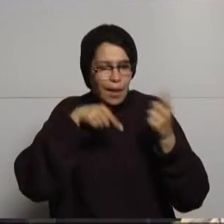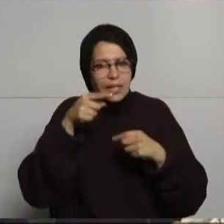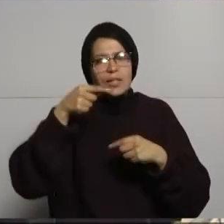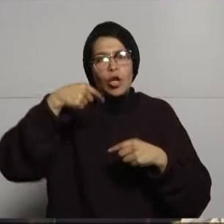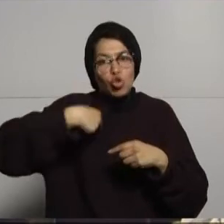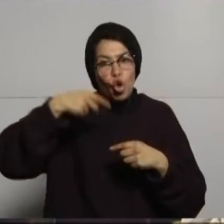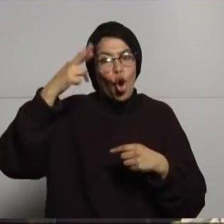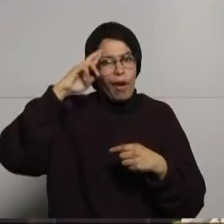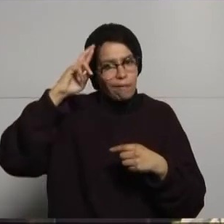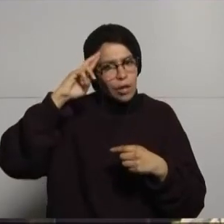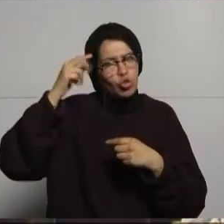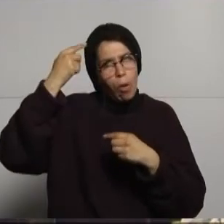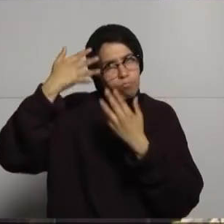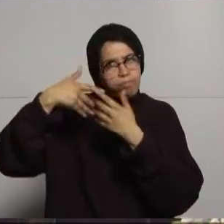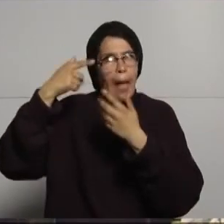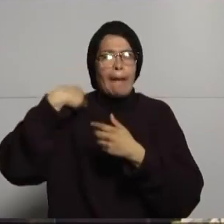que nos deja esto, y